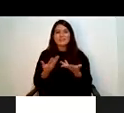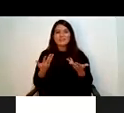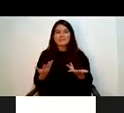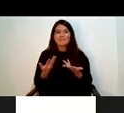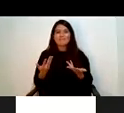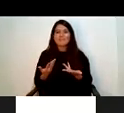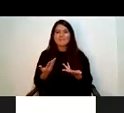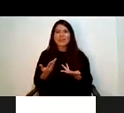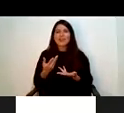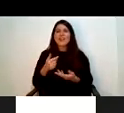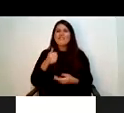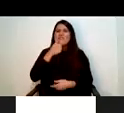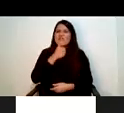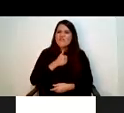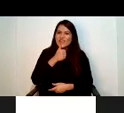la poca